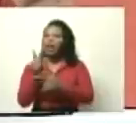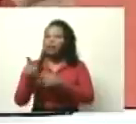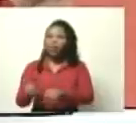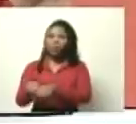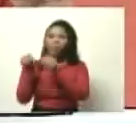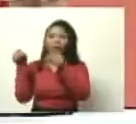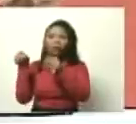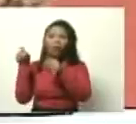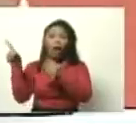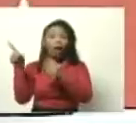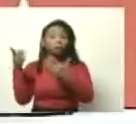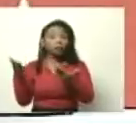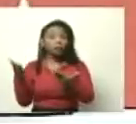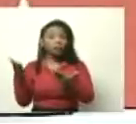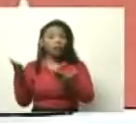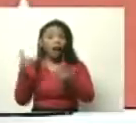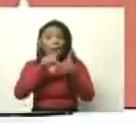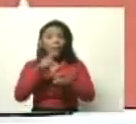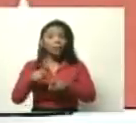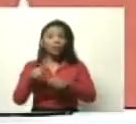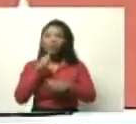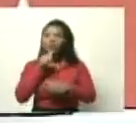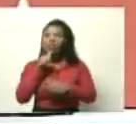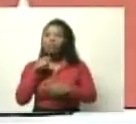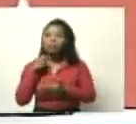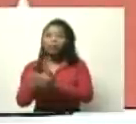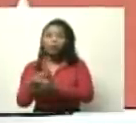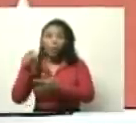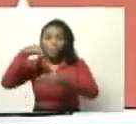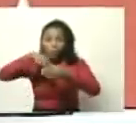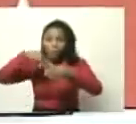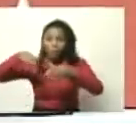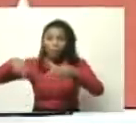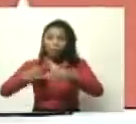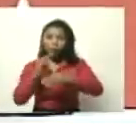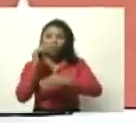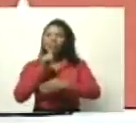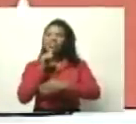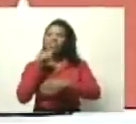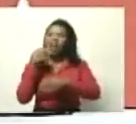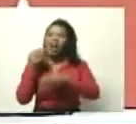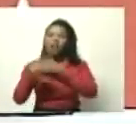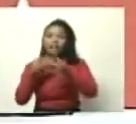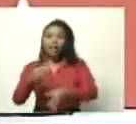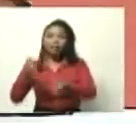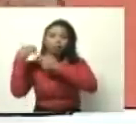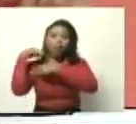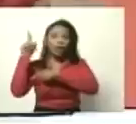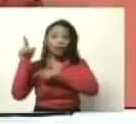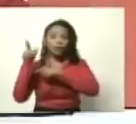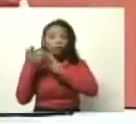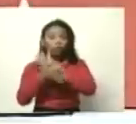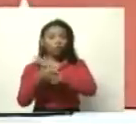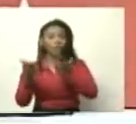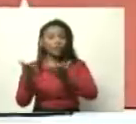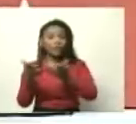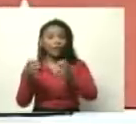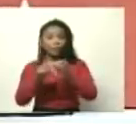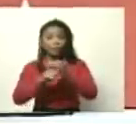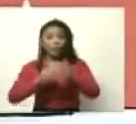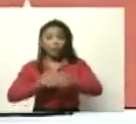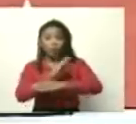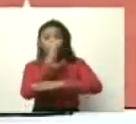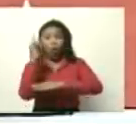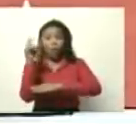daños al campesino, a los campesinos, de su siembra? ¿Quién va a ser el responsable, asumir la responsabilidad de la cantidad de árboles